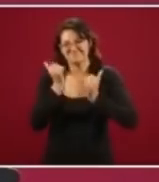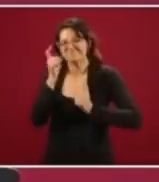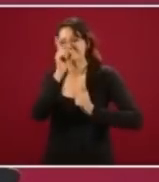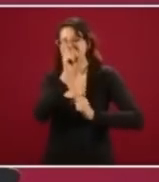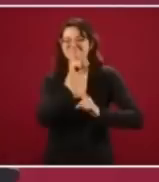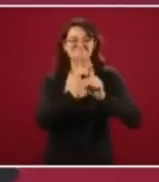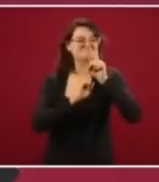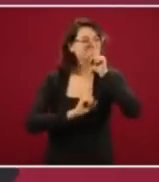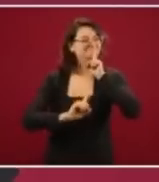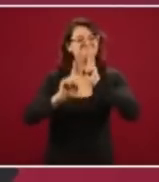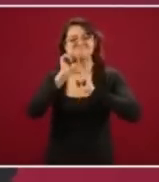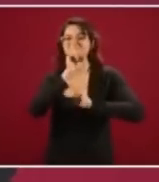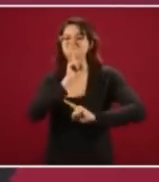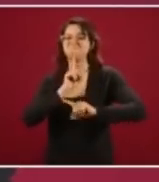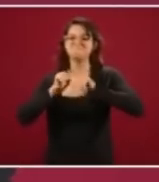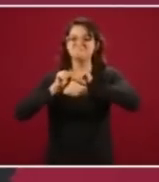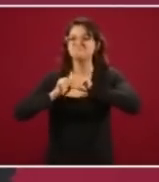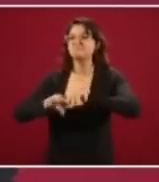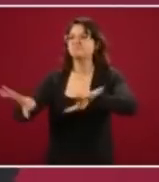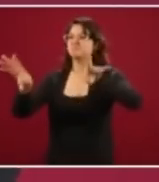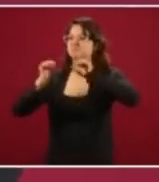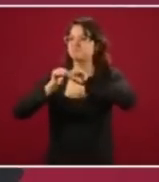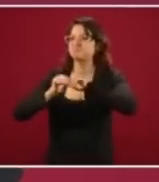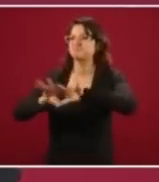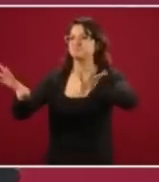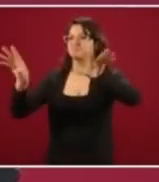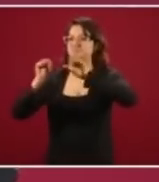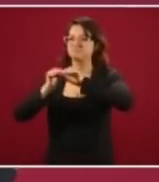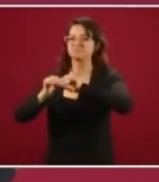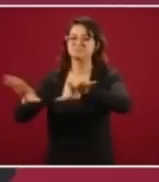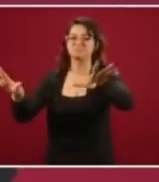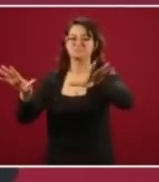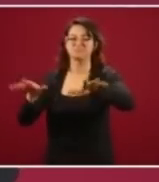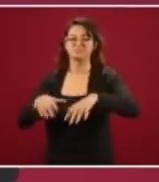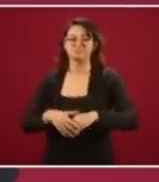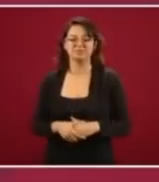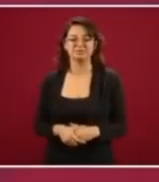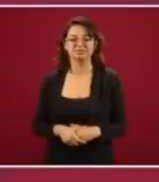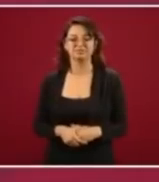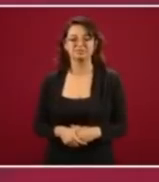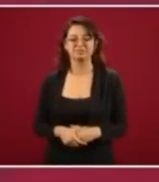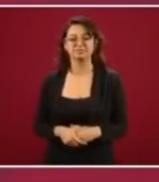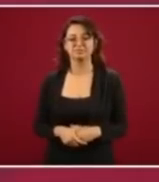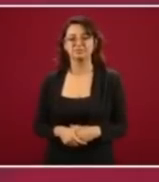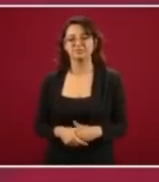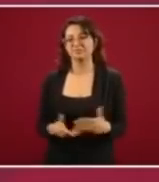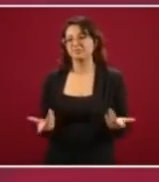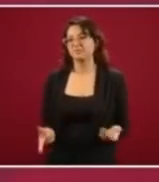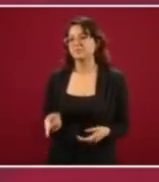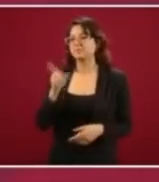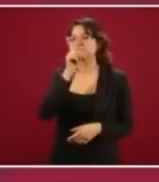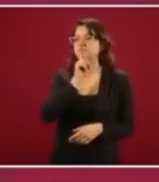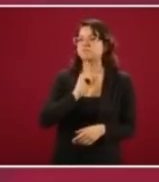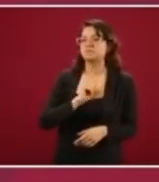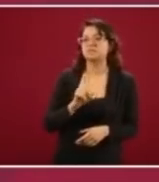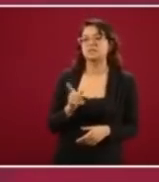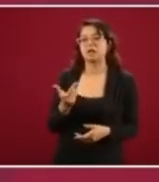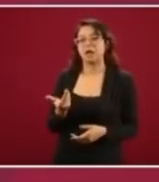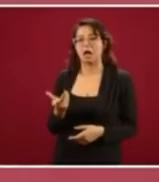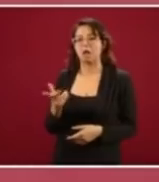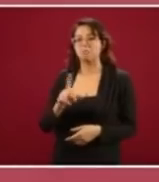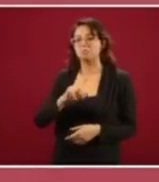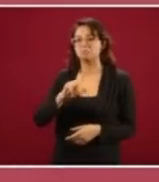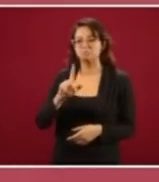se seguiría aplicando aquello de que la calumnia cuando no mancha tizna?